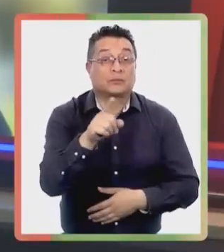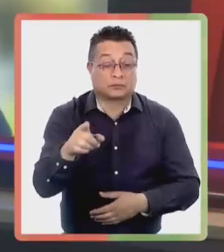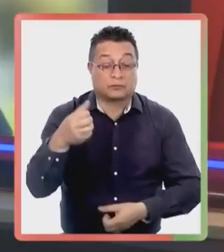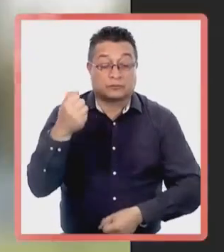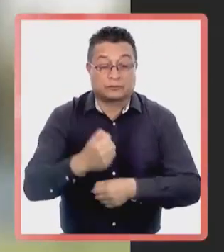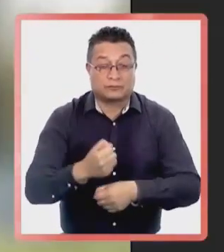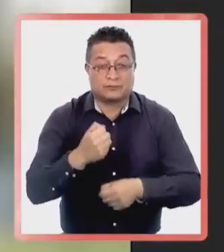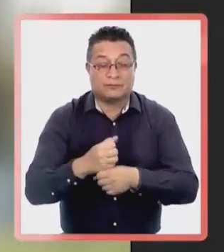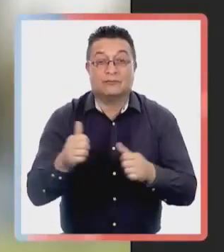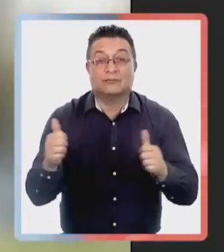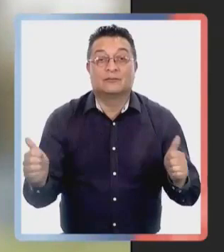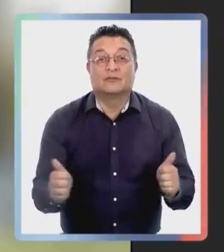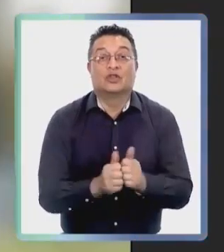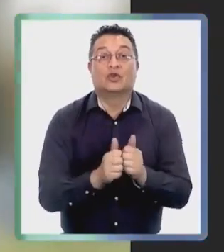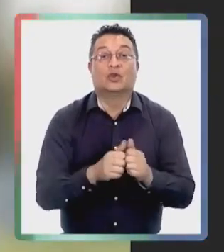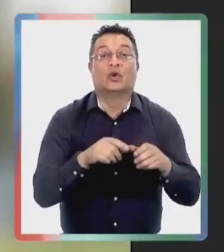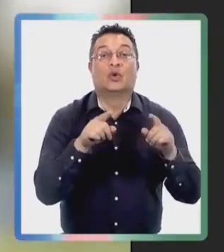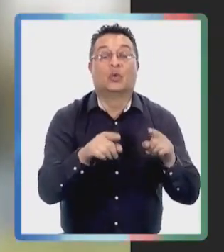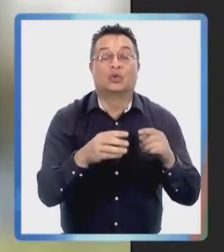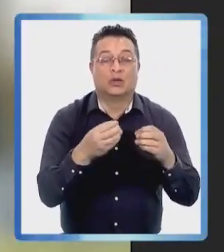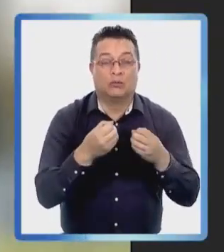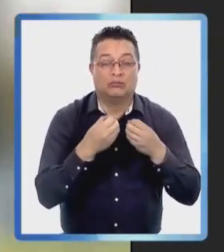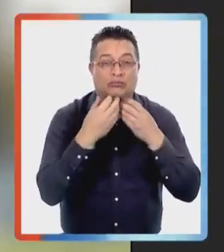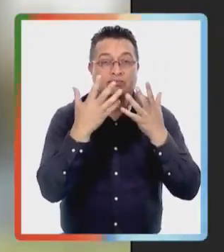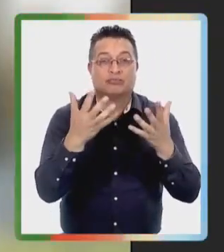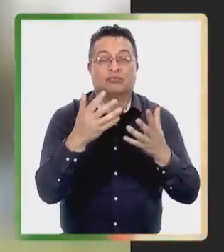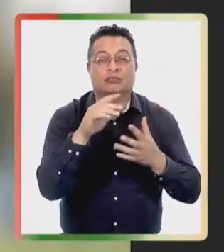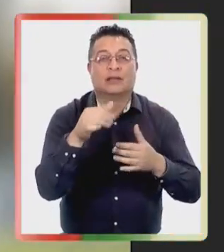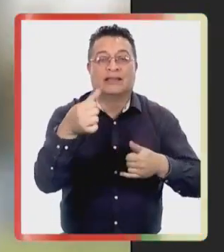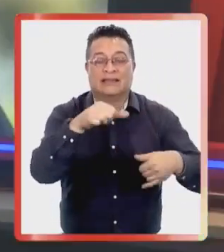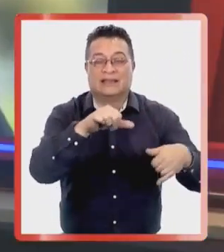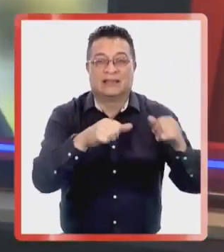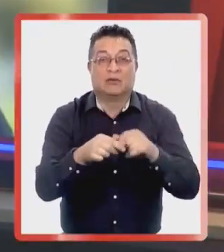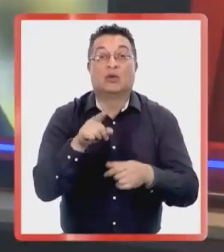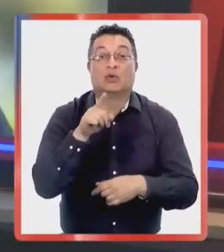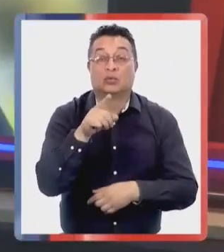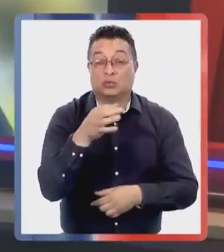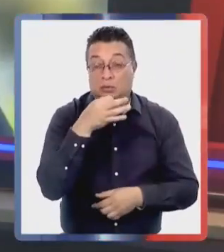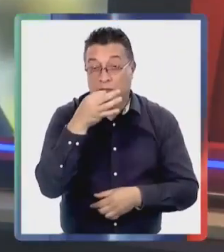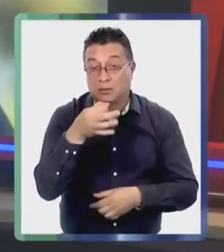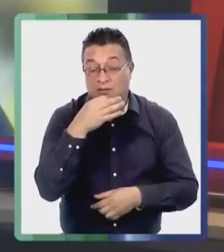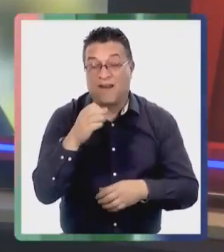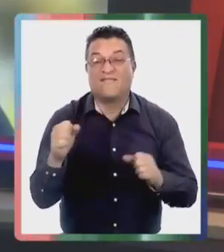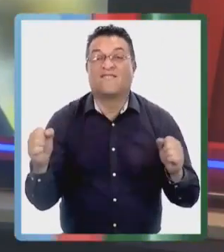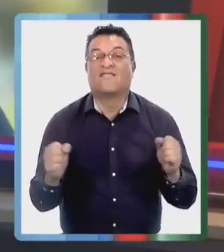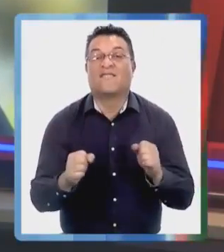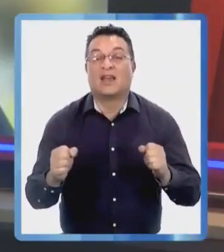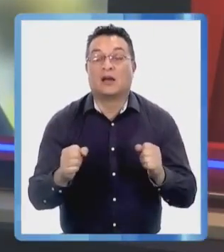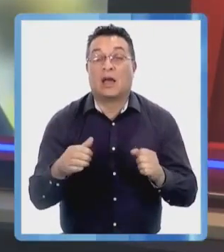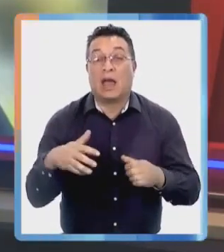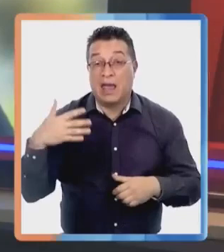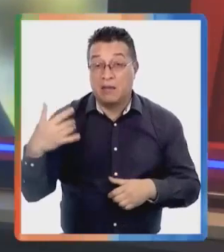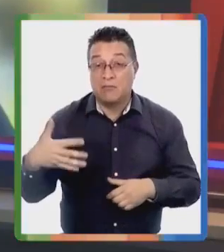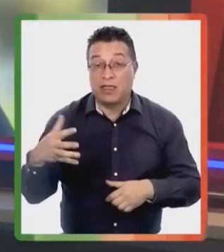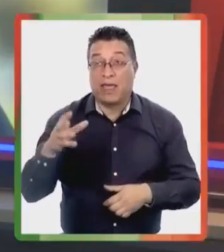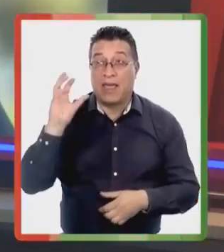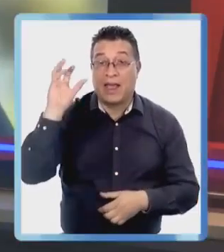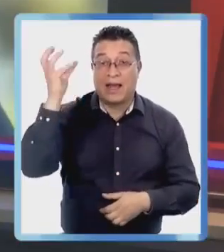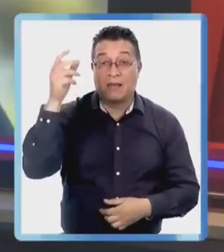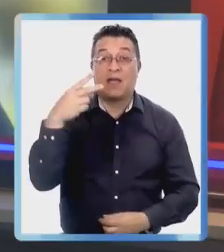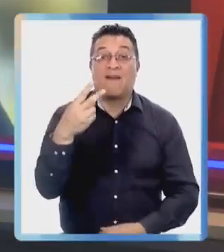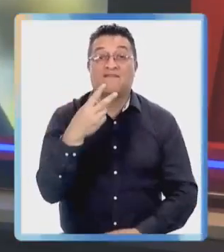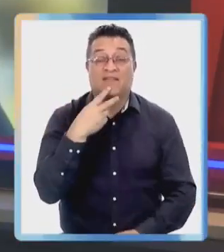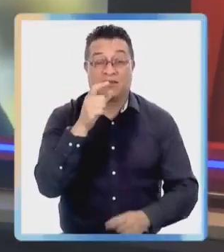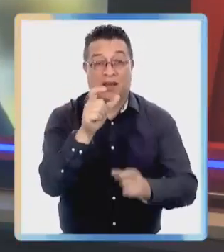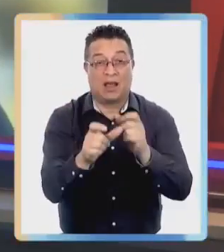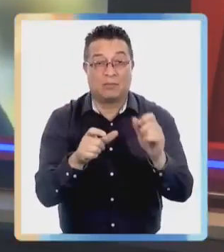trabajan con productos que expelen vapores químicos. Usted hablaba del frío. ¿Qué tan importante es el clima también donde vive